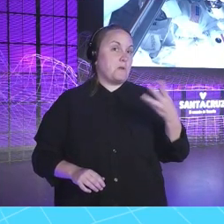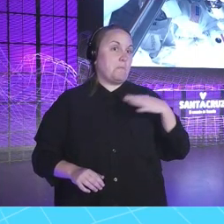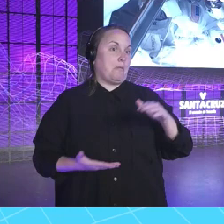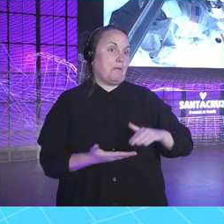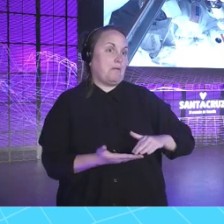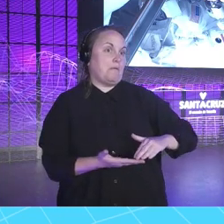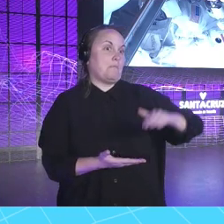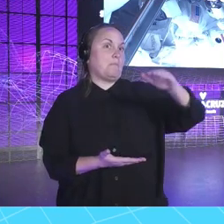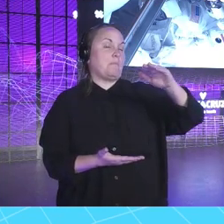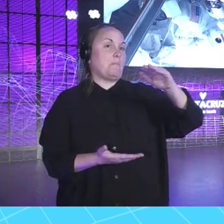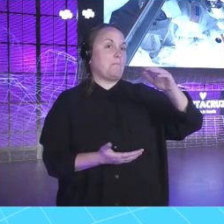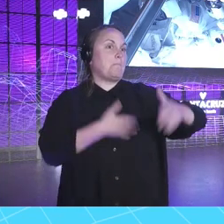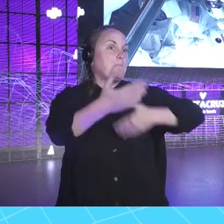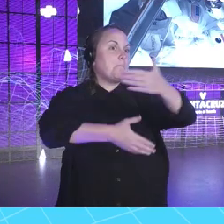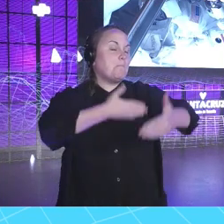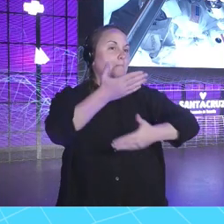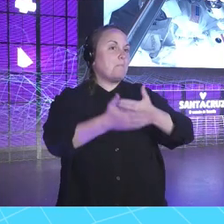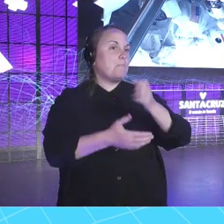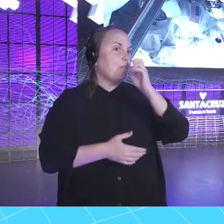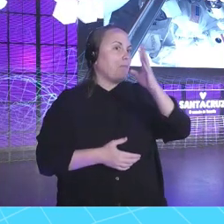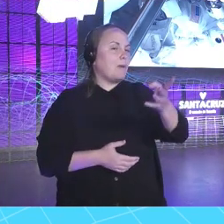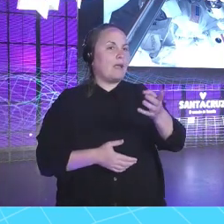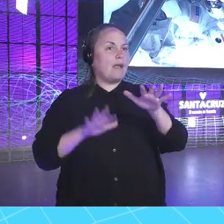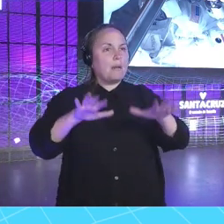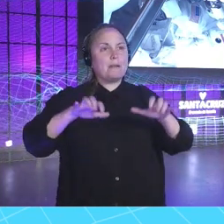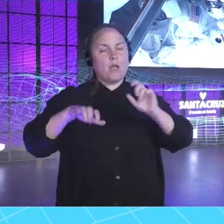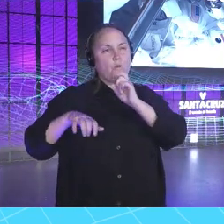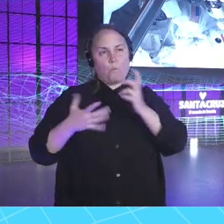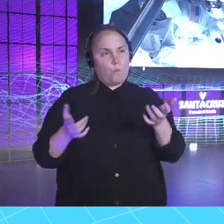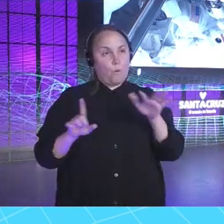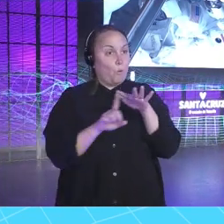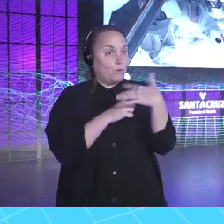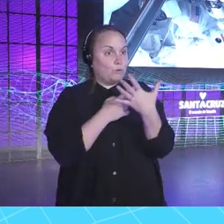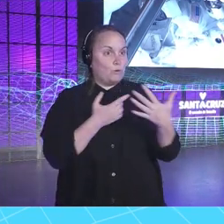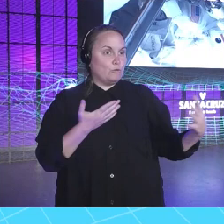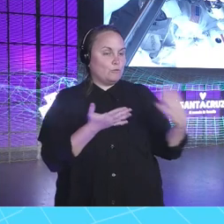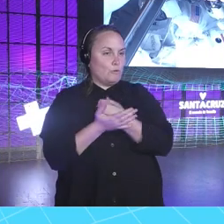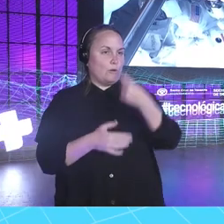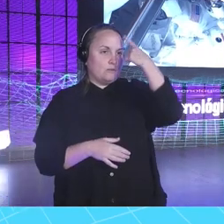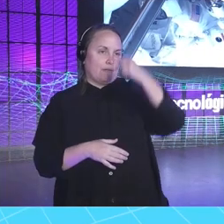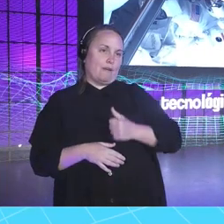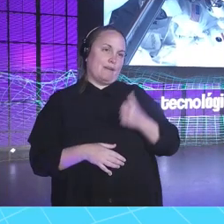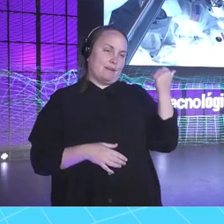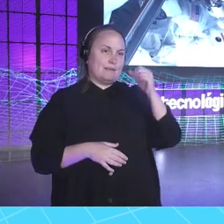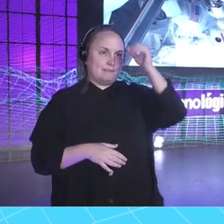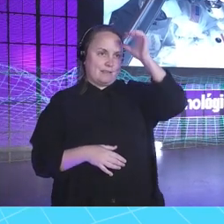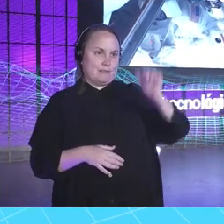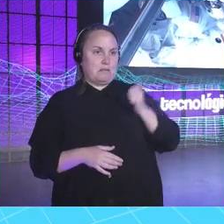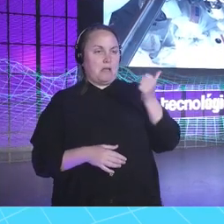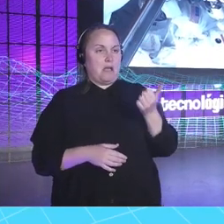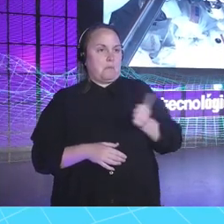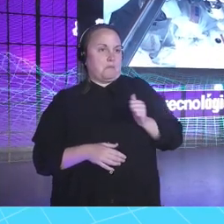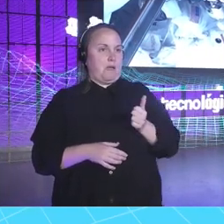más mayores como van a aprender en un contexto donde todos van a saber usar estas inteligencias artificiales